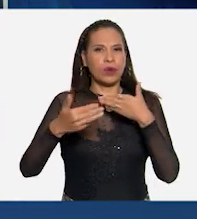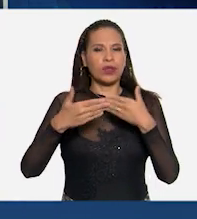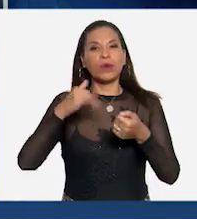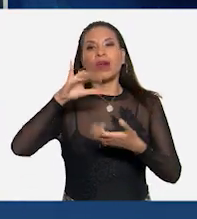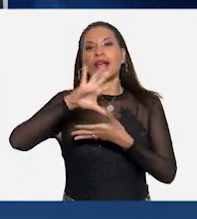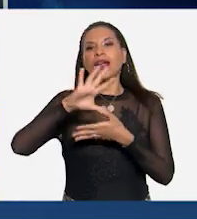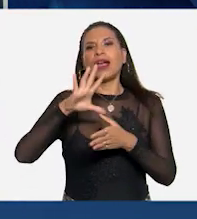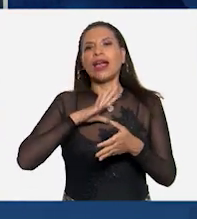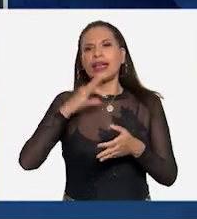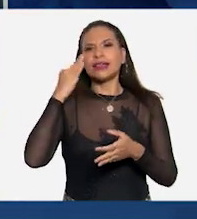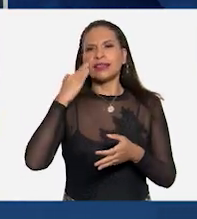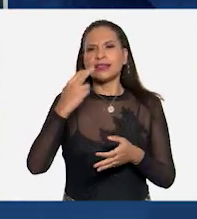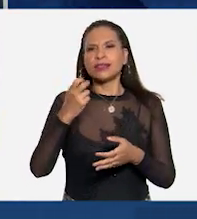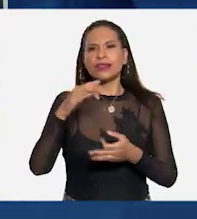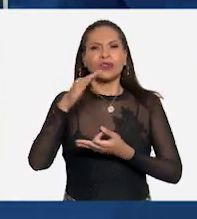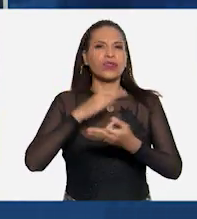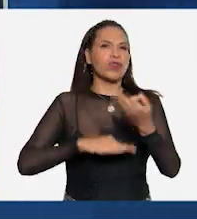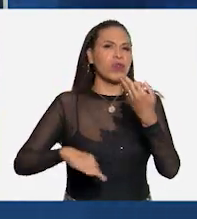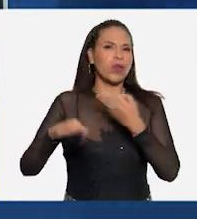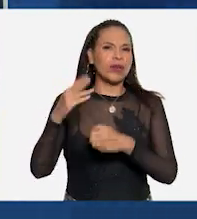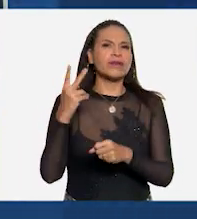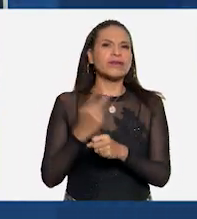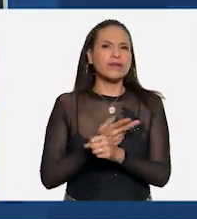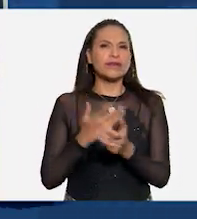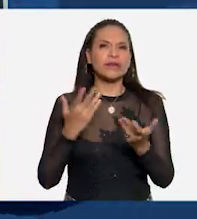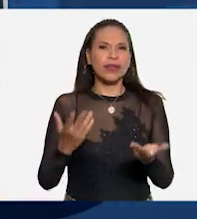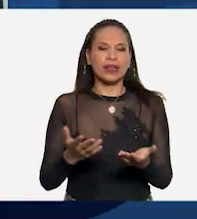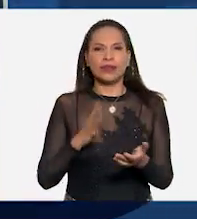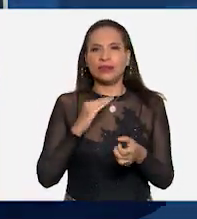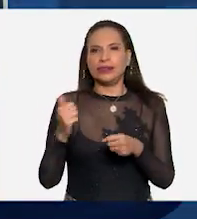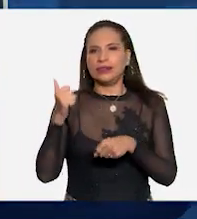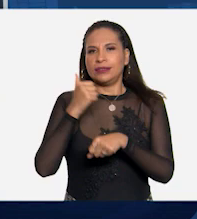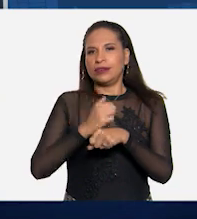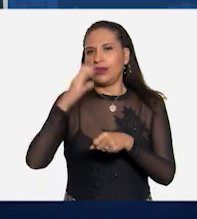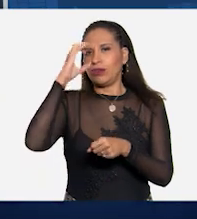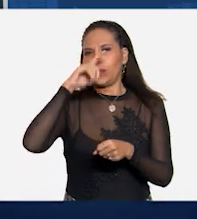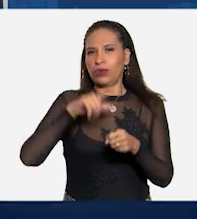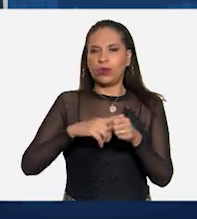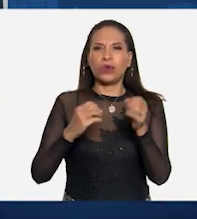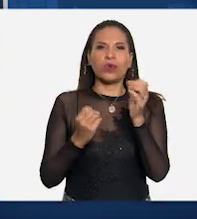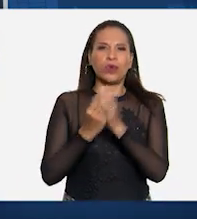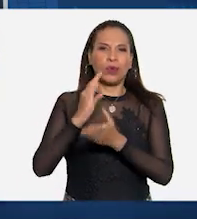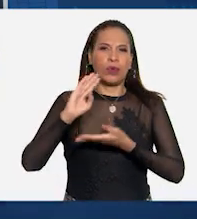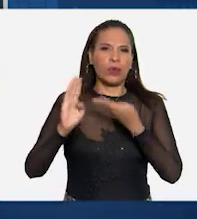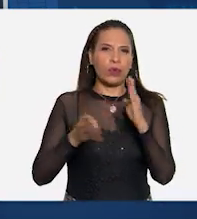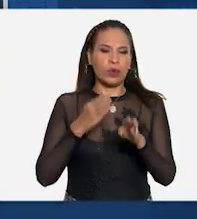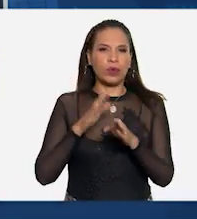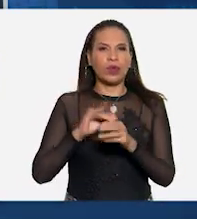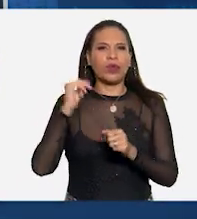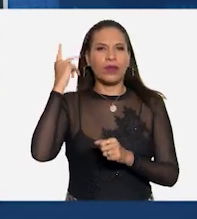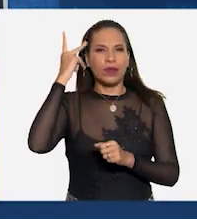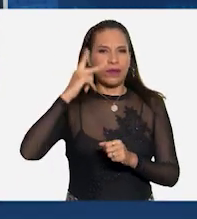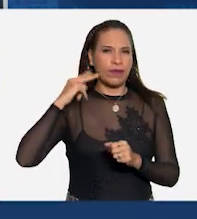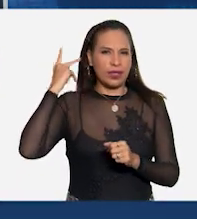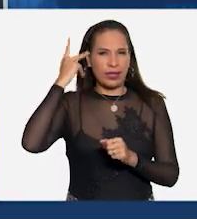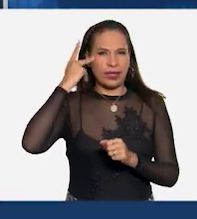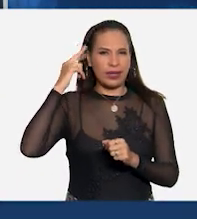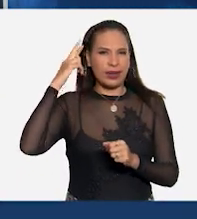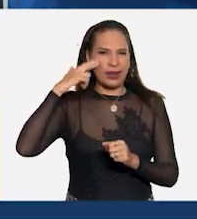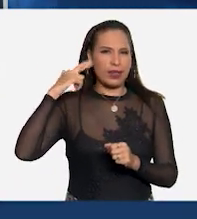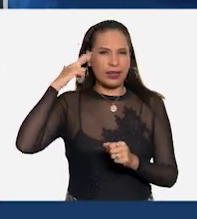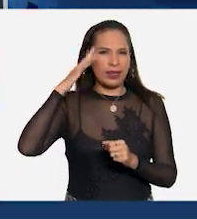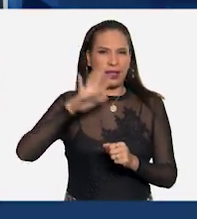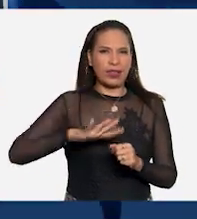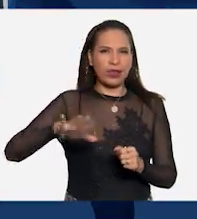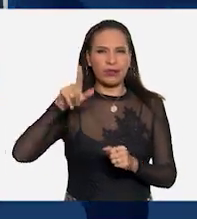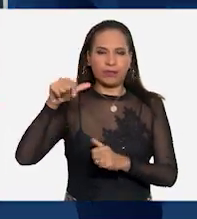hay este pasaje por todo lo que implica la instauración de la cultura del Nuevo Mundo, la cultura virreinal que asume